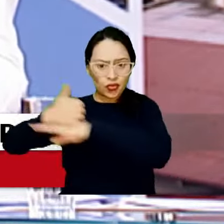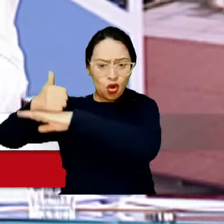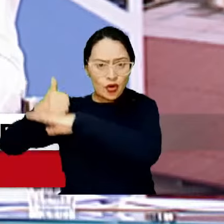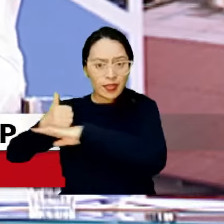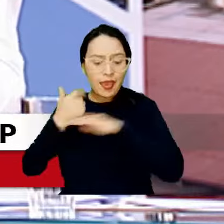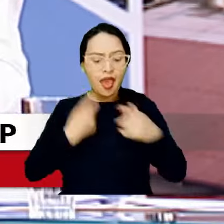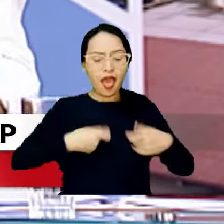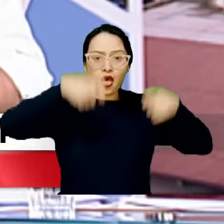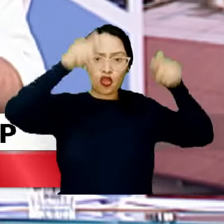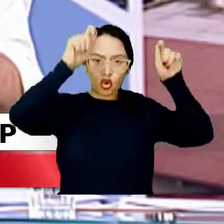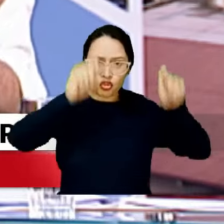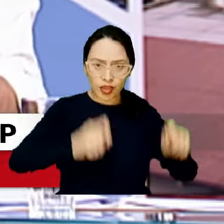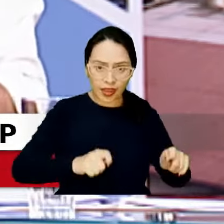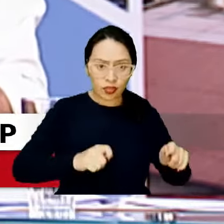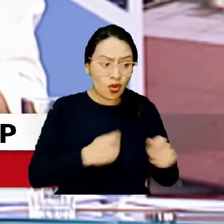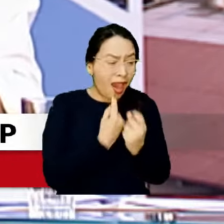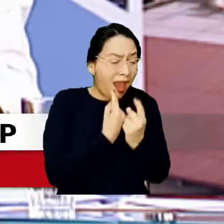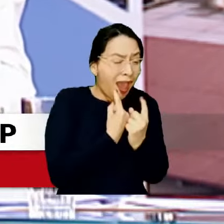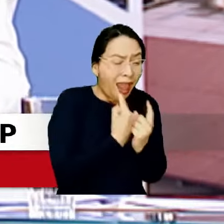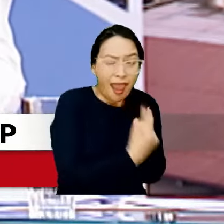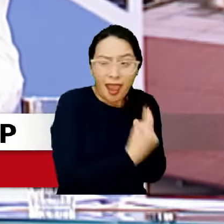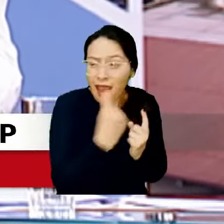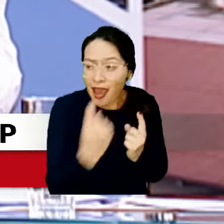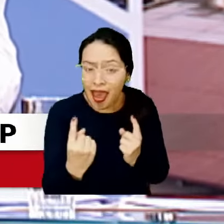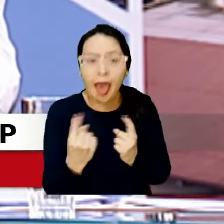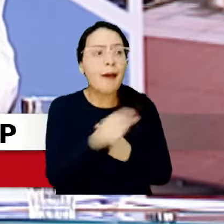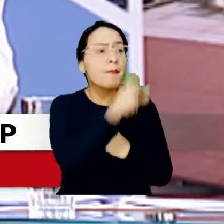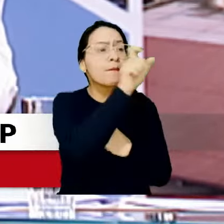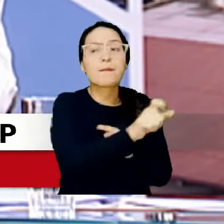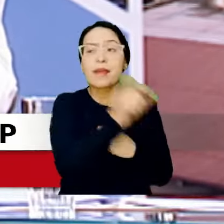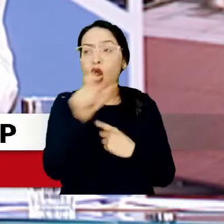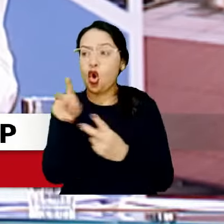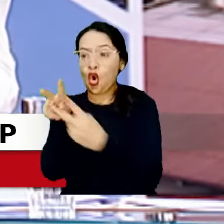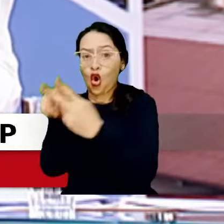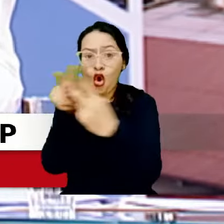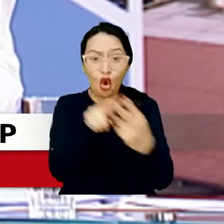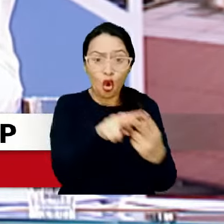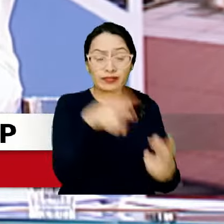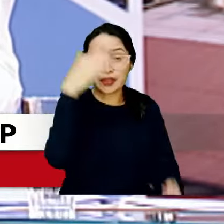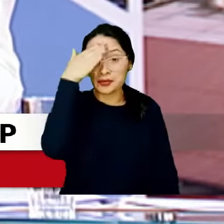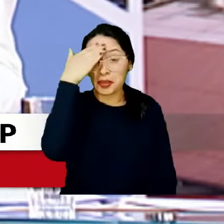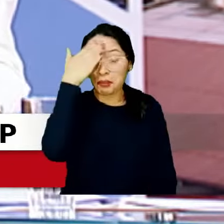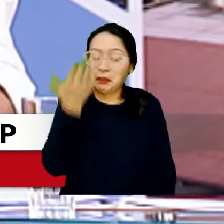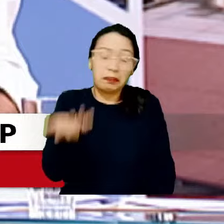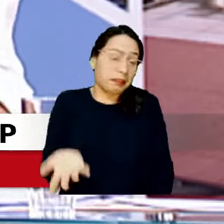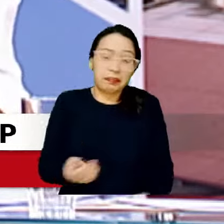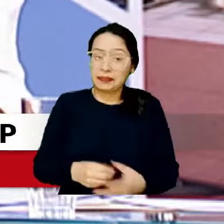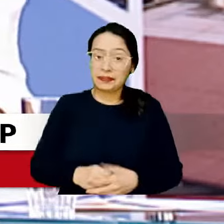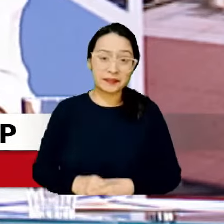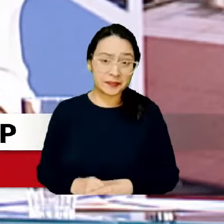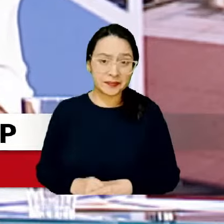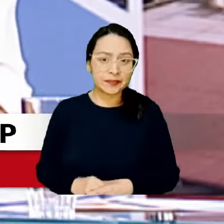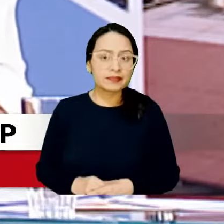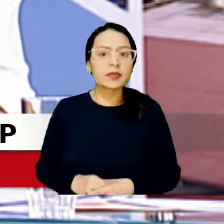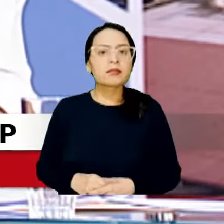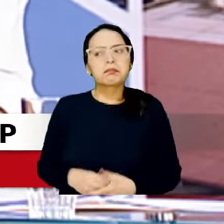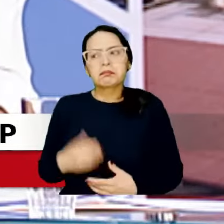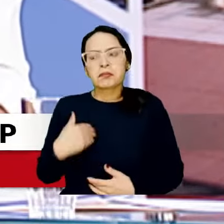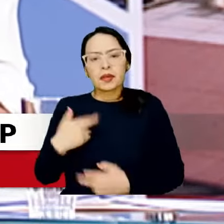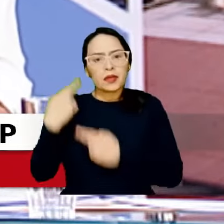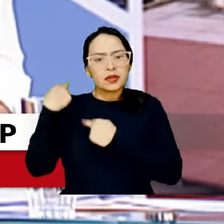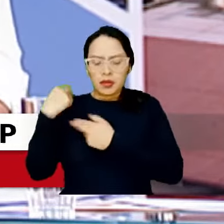uno no necesariamente tiene que conocer a esas personas, primero. Y segundo, que esos contratos han pasado por auditoría. Acuérdese que el alcalde Zamora fue